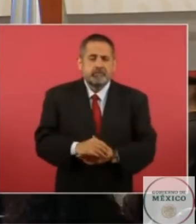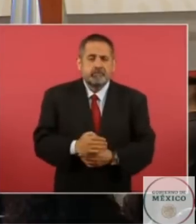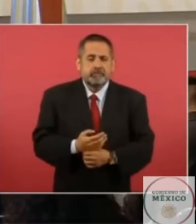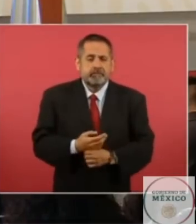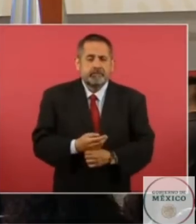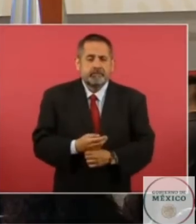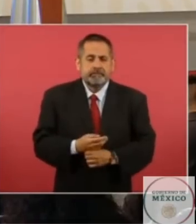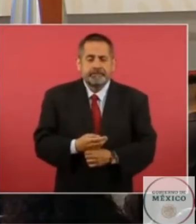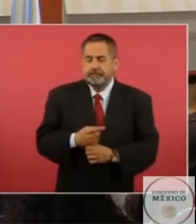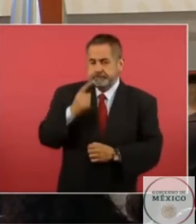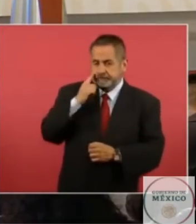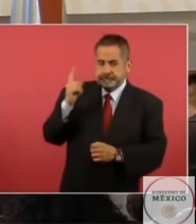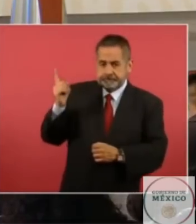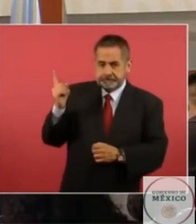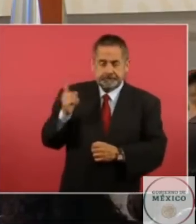Este es el que tenemos.